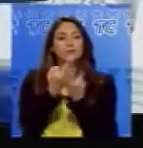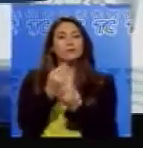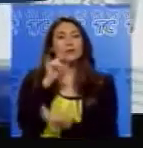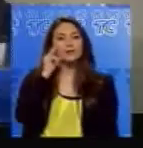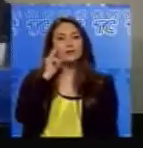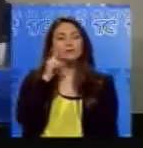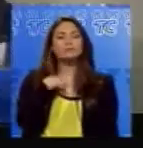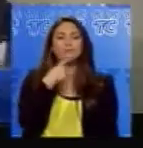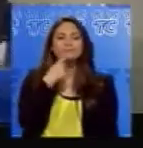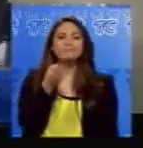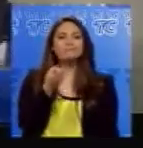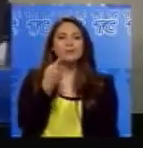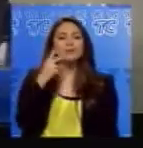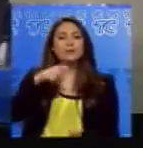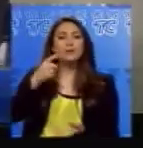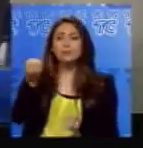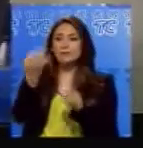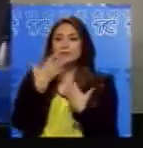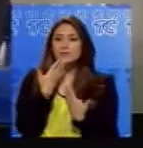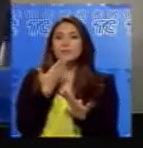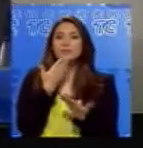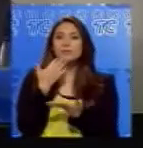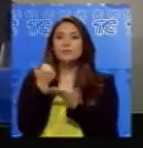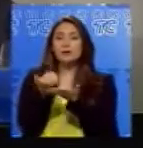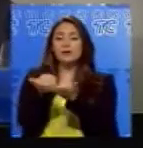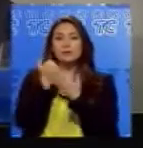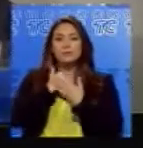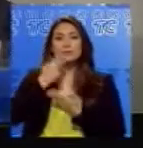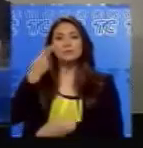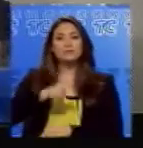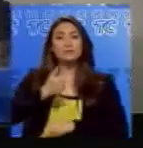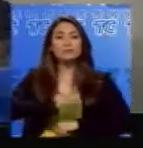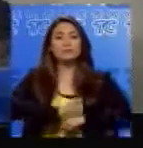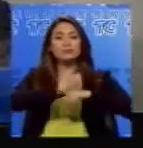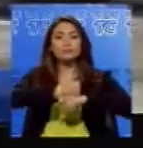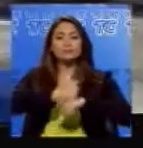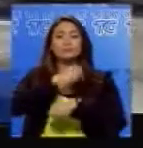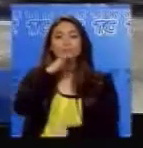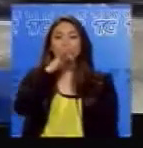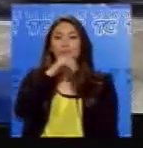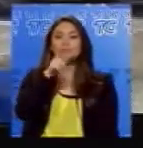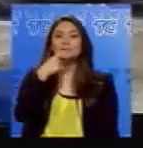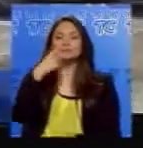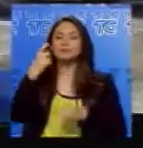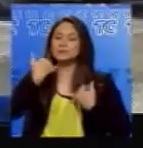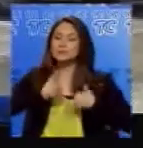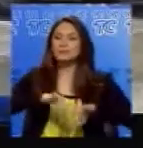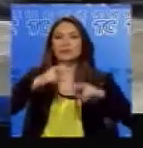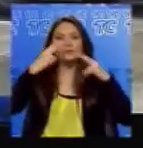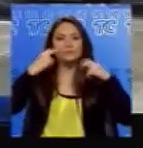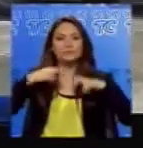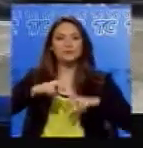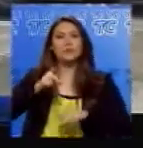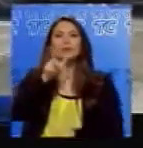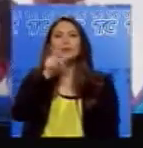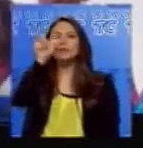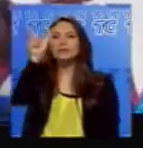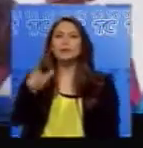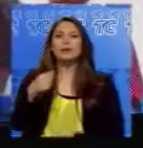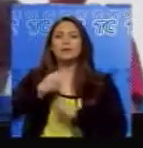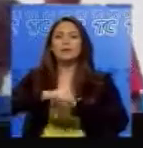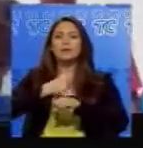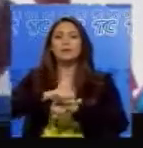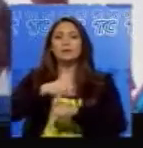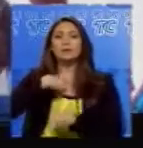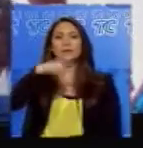de la cooperativa de transporte involucrada, mientras que también las autoridades de tránsito investigan al personal del taller mecánico y